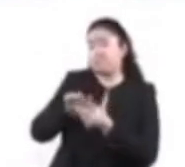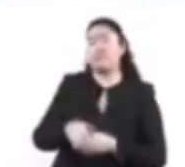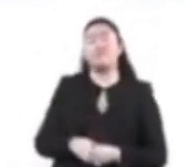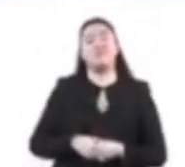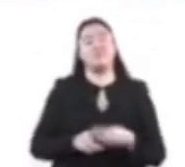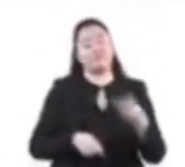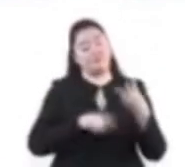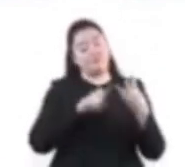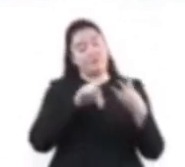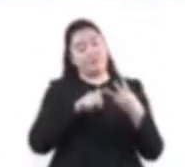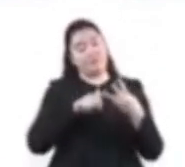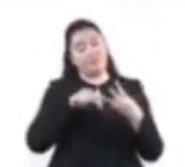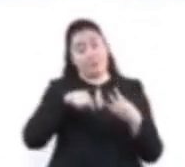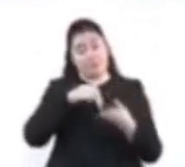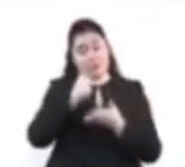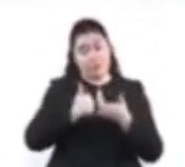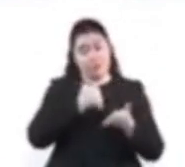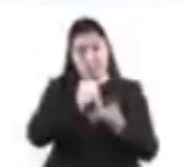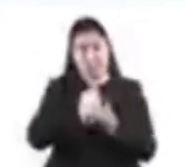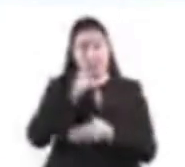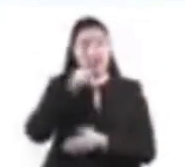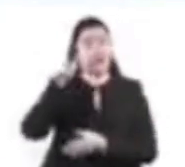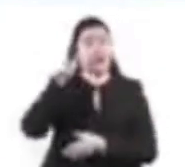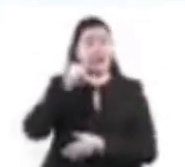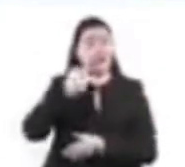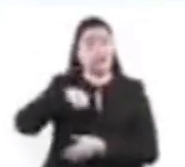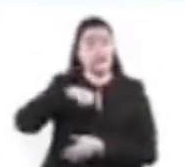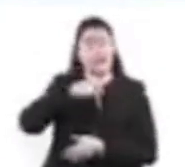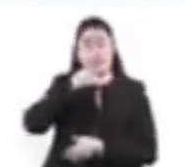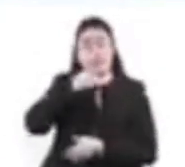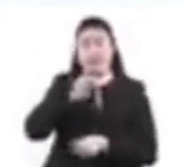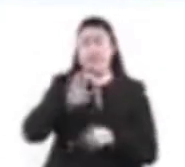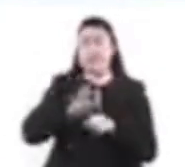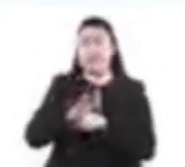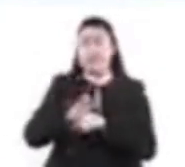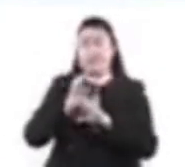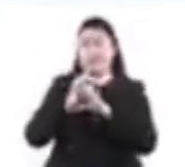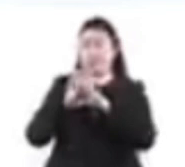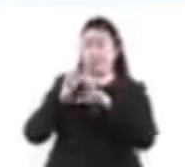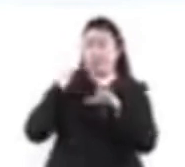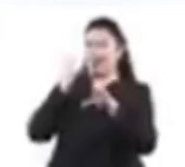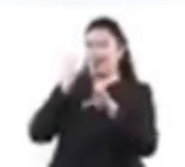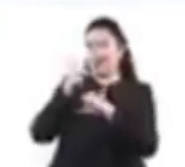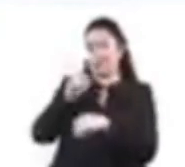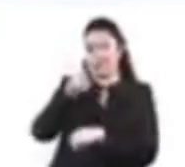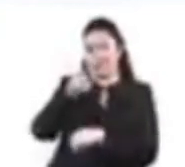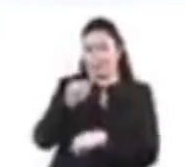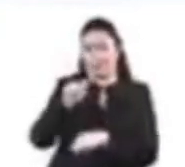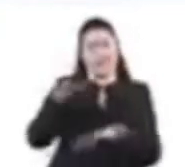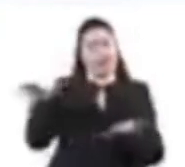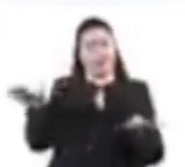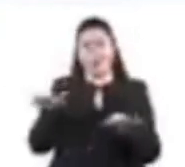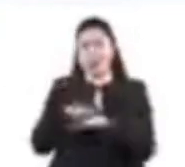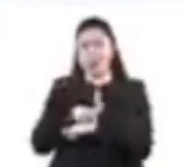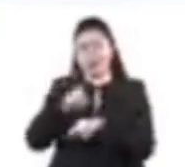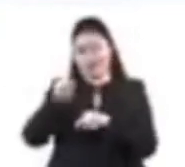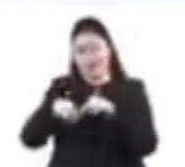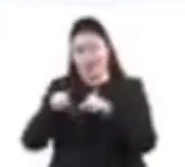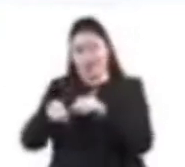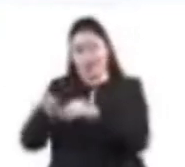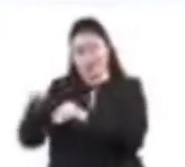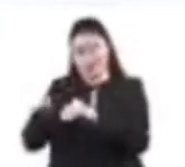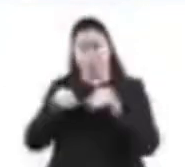Pues aquí en la ciudad sí tomamos una decisión ayer de fue mover las pipas. Porque lo que no puede ser tampoco es que